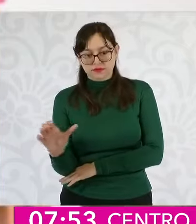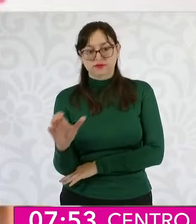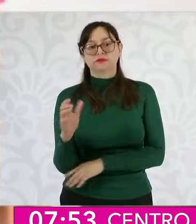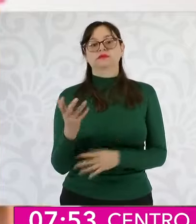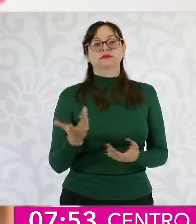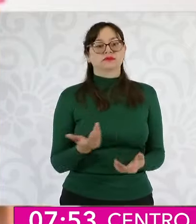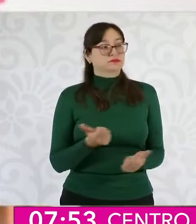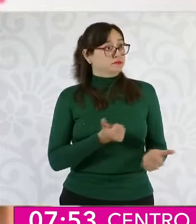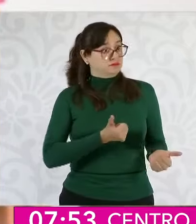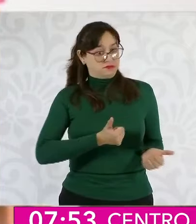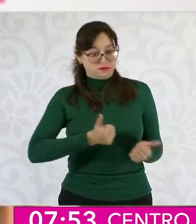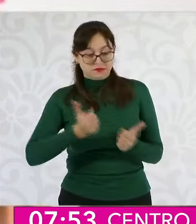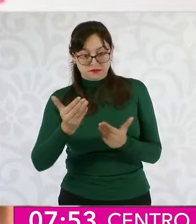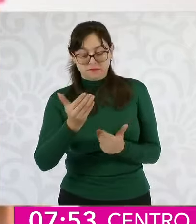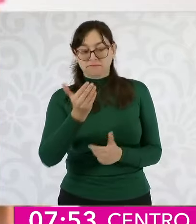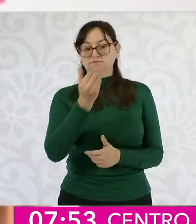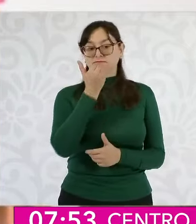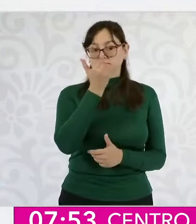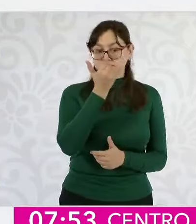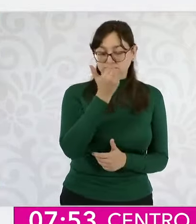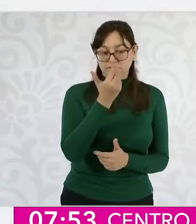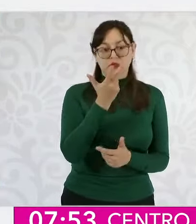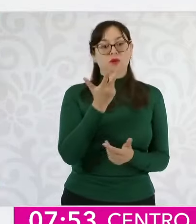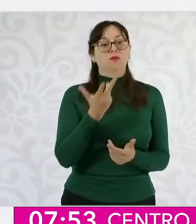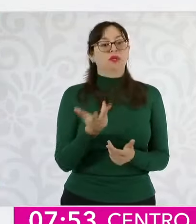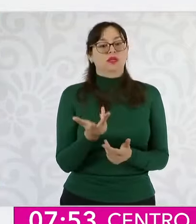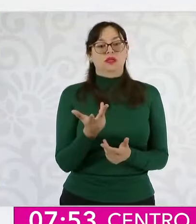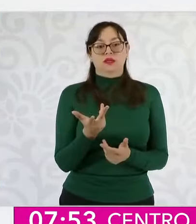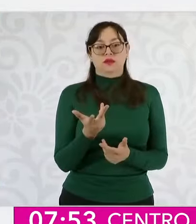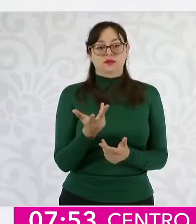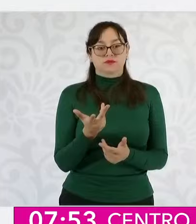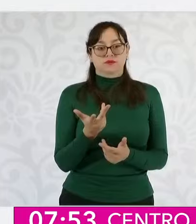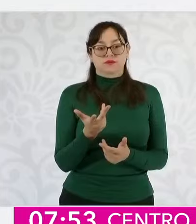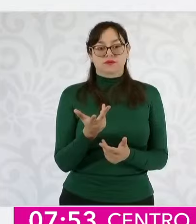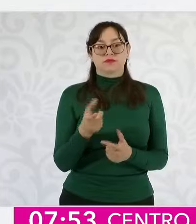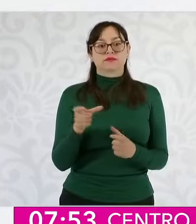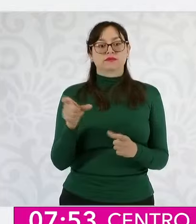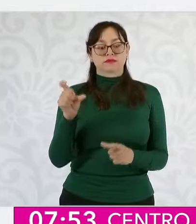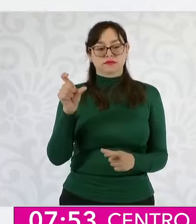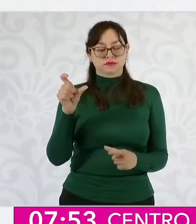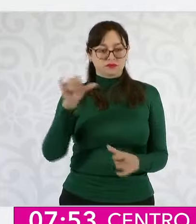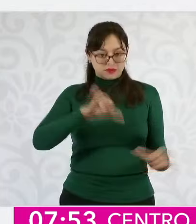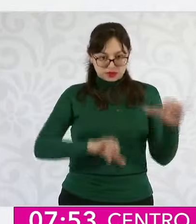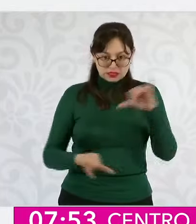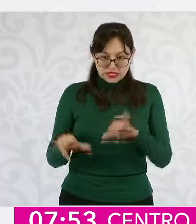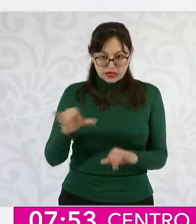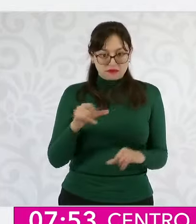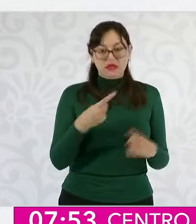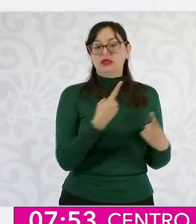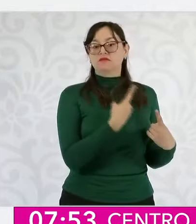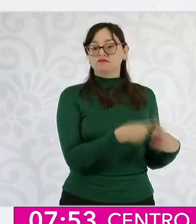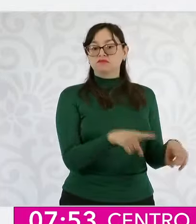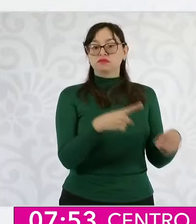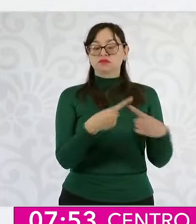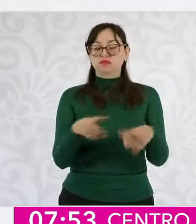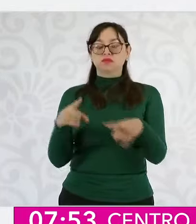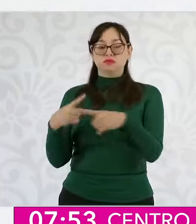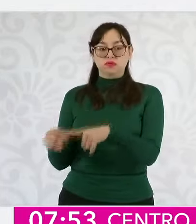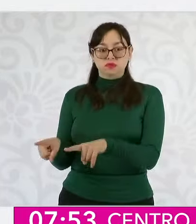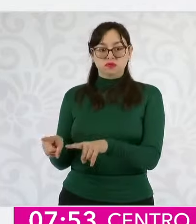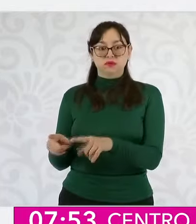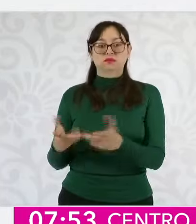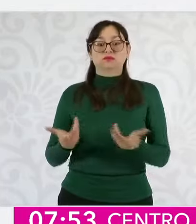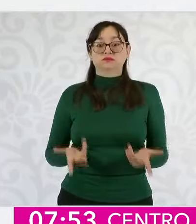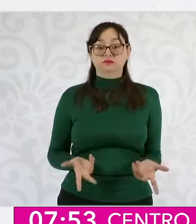de exportación, incluyendo alimentos desde luego, industria química, etcétera, han tenido una